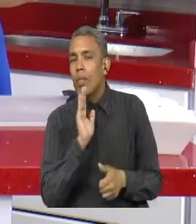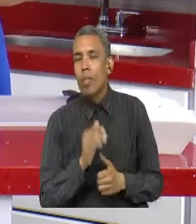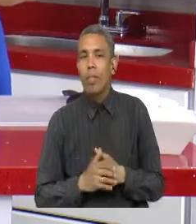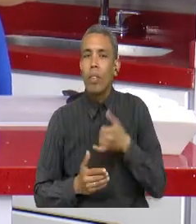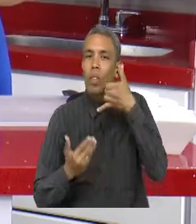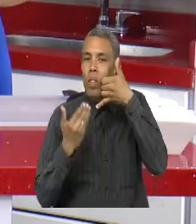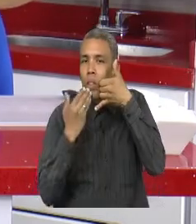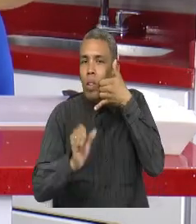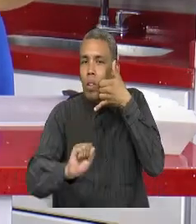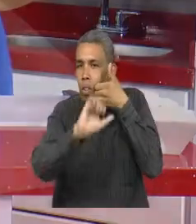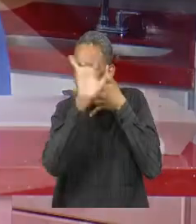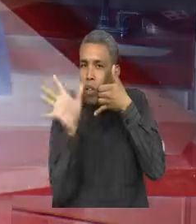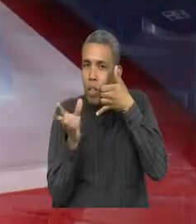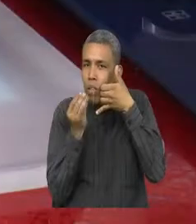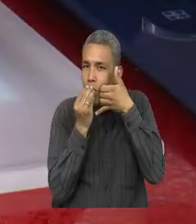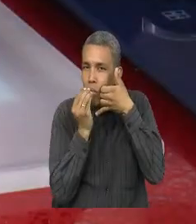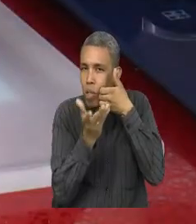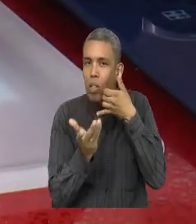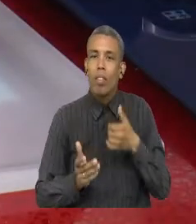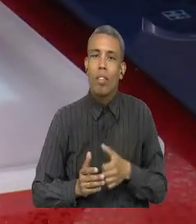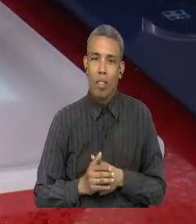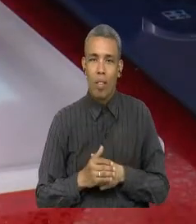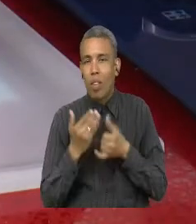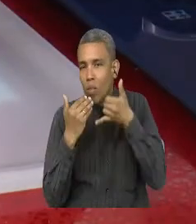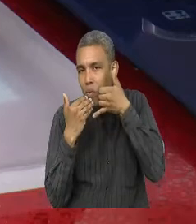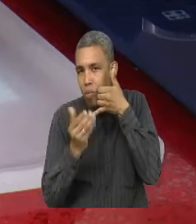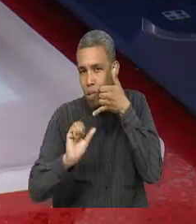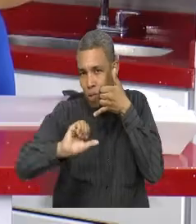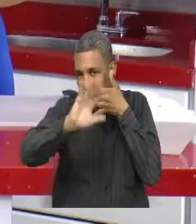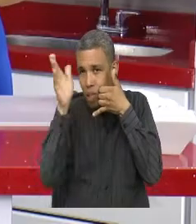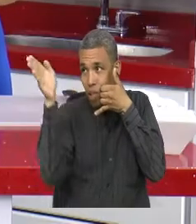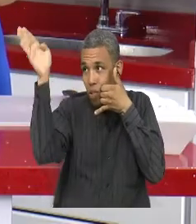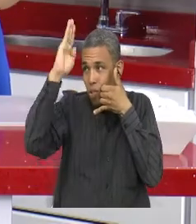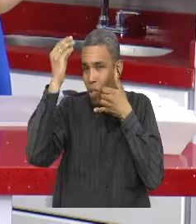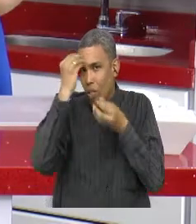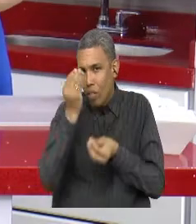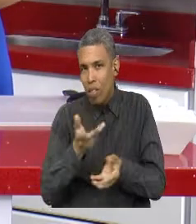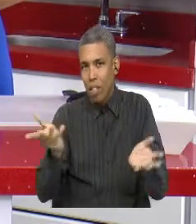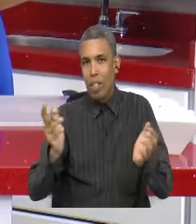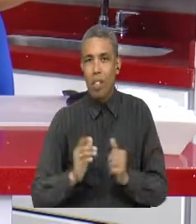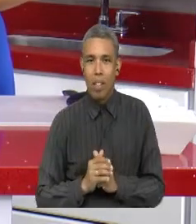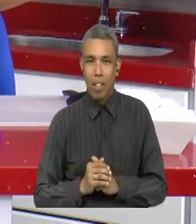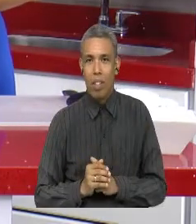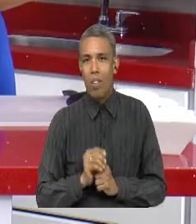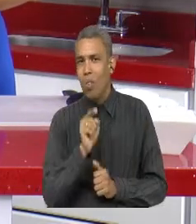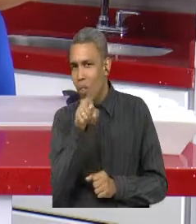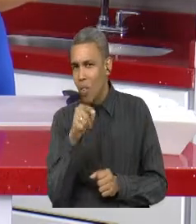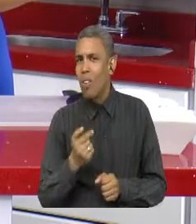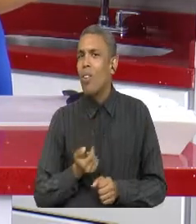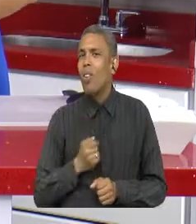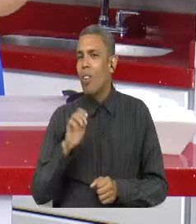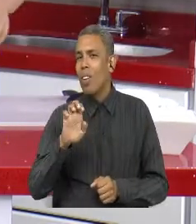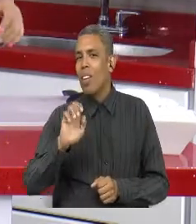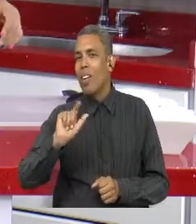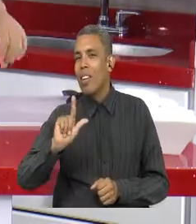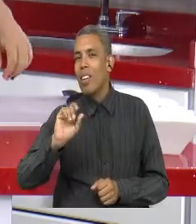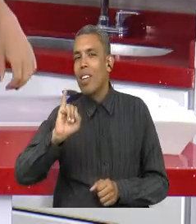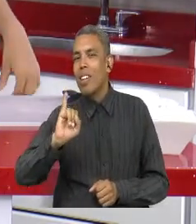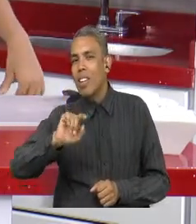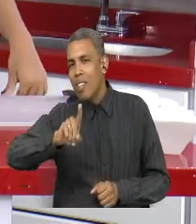Hola, Rocío preciosa, mi corazón hermoso, buenos días, que mi Dios me la bendiga. Doña Elisa, ¿cómo está?